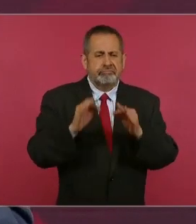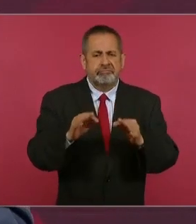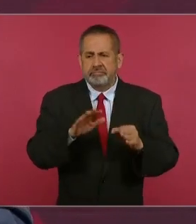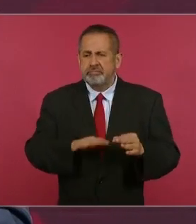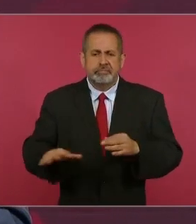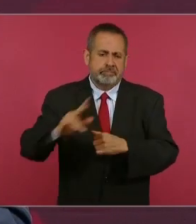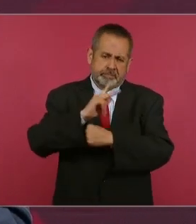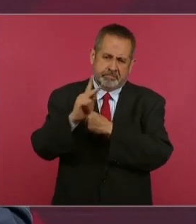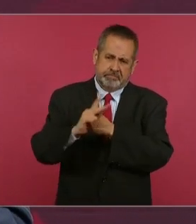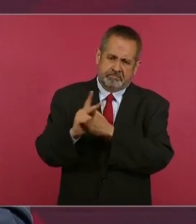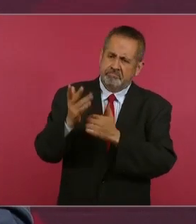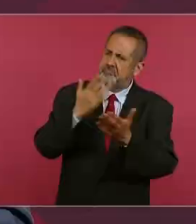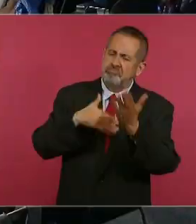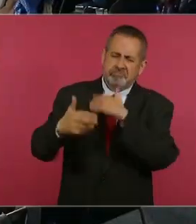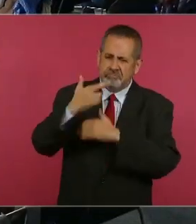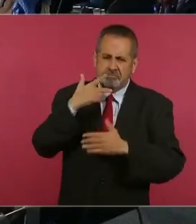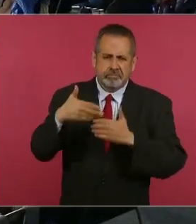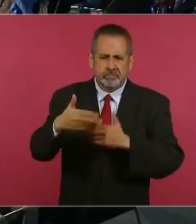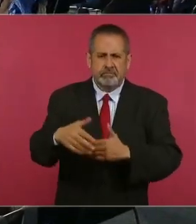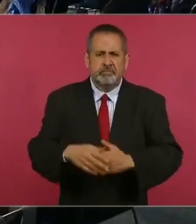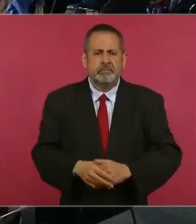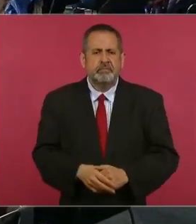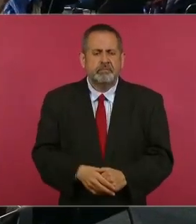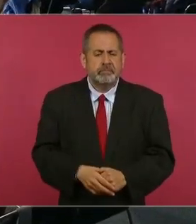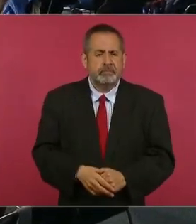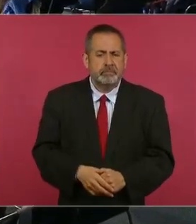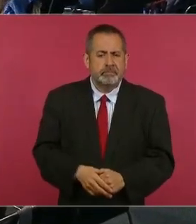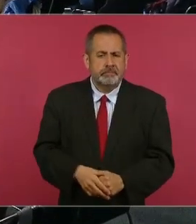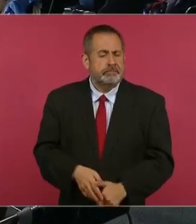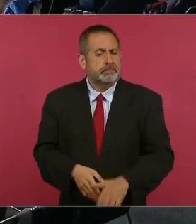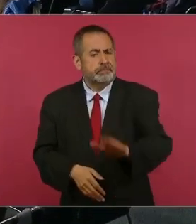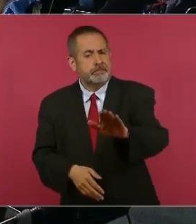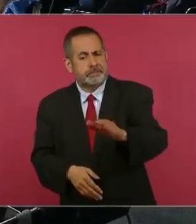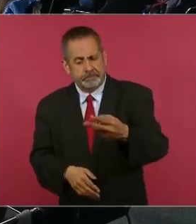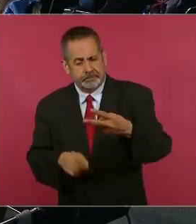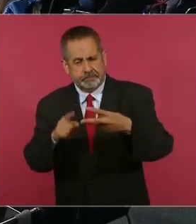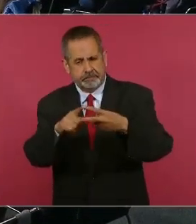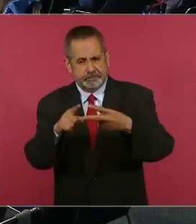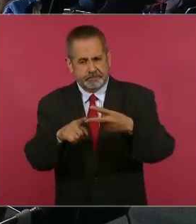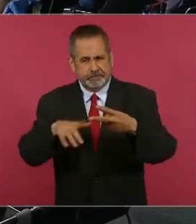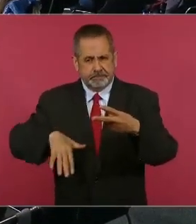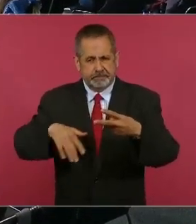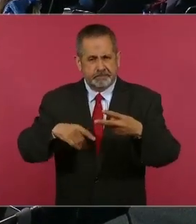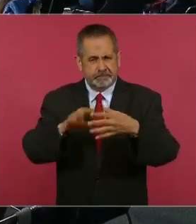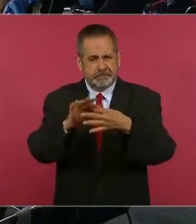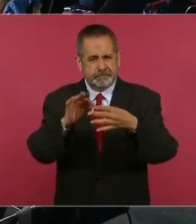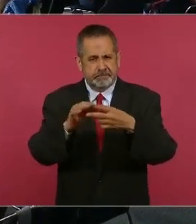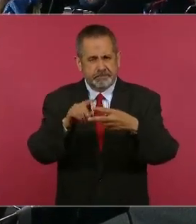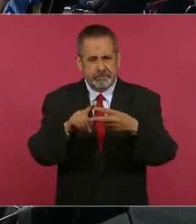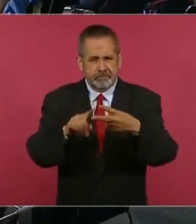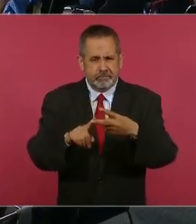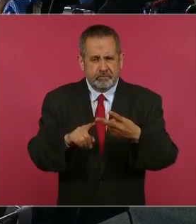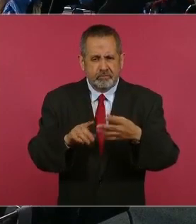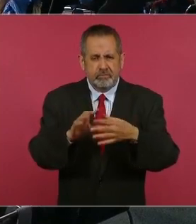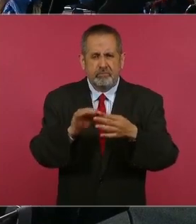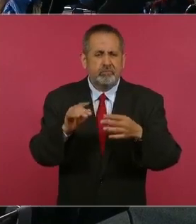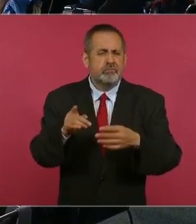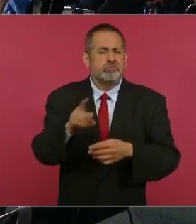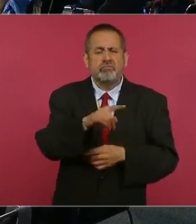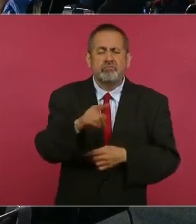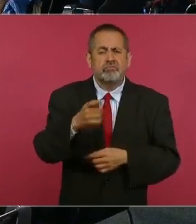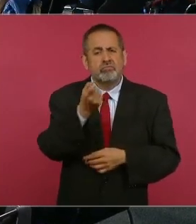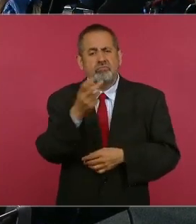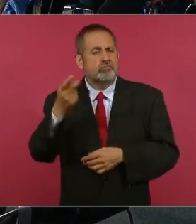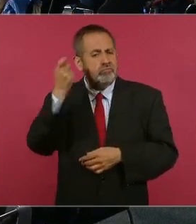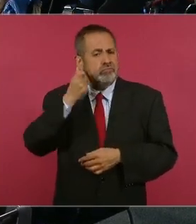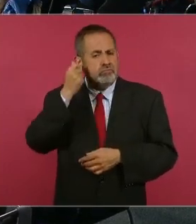al país. Presidente, con respecto a los temas que le mencioné, lo de la caja de ahorro de jubilados, maestros, son